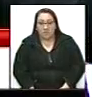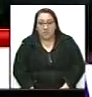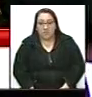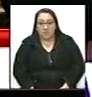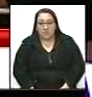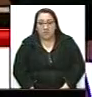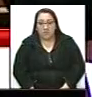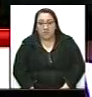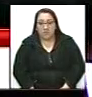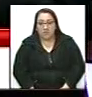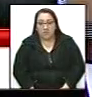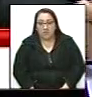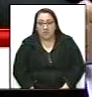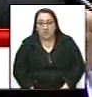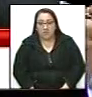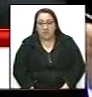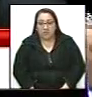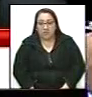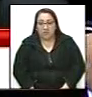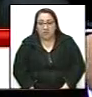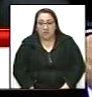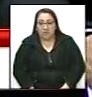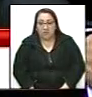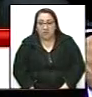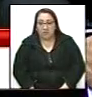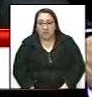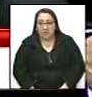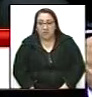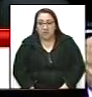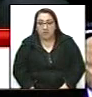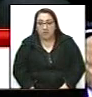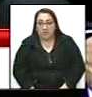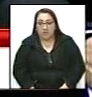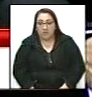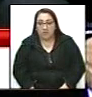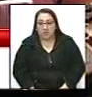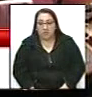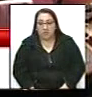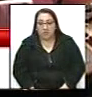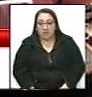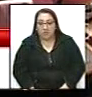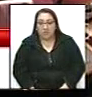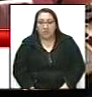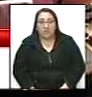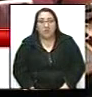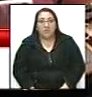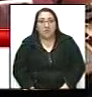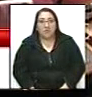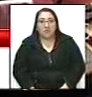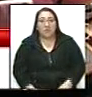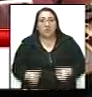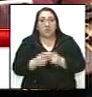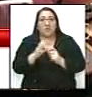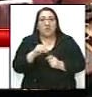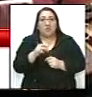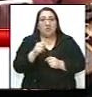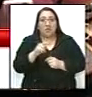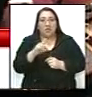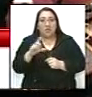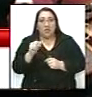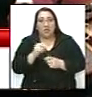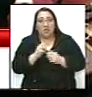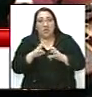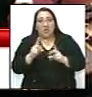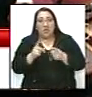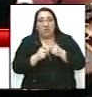en este momento. Congresista Mario Perdón, Mantilla. Gracias, congresista Mantilla. Yo quiero, en primer orden, quiero aclarar a la congresista Violeta